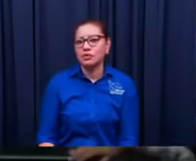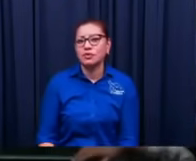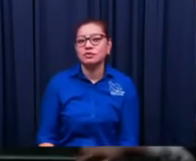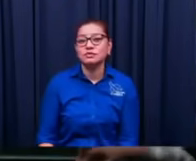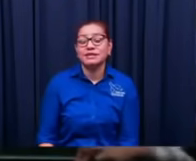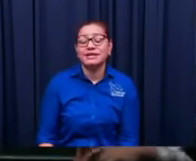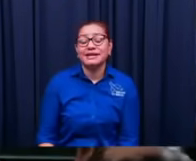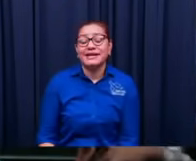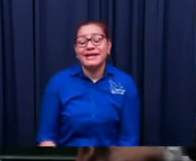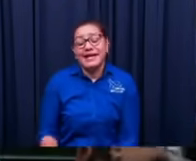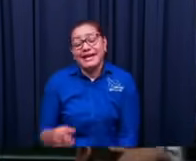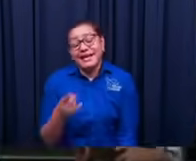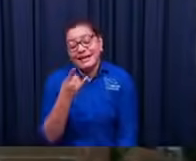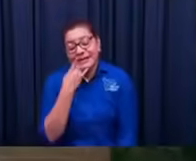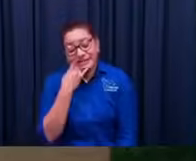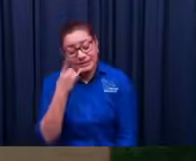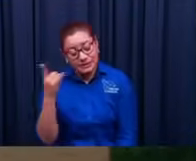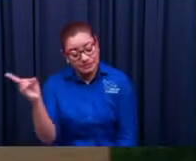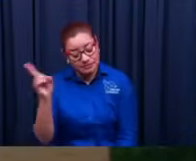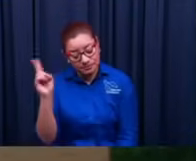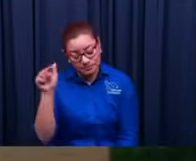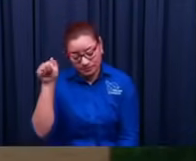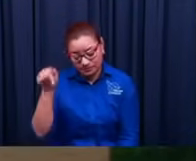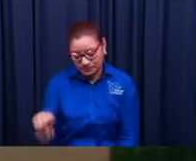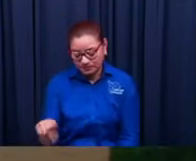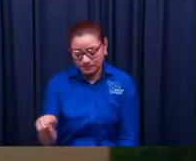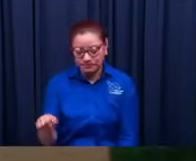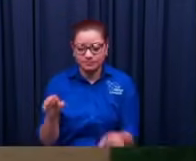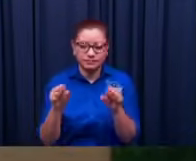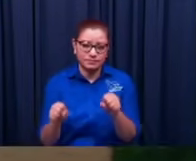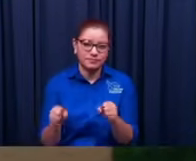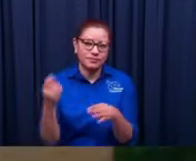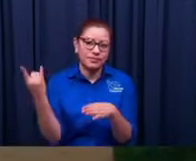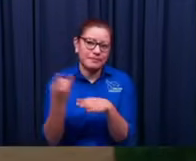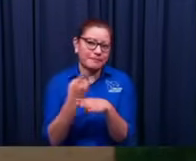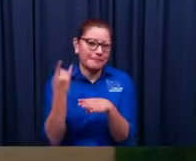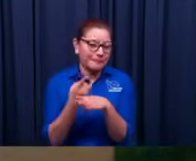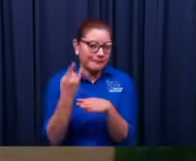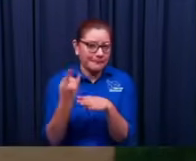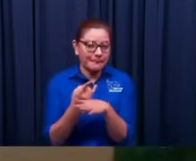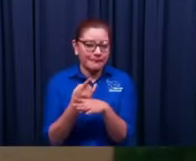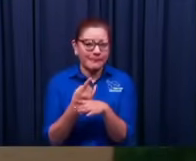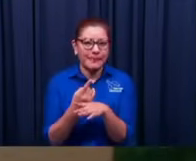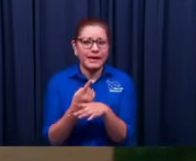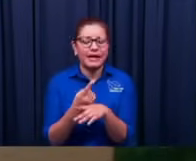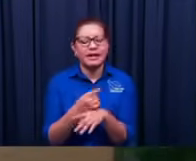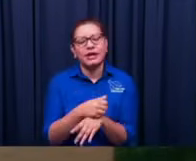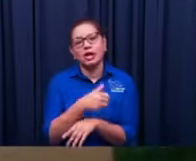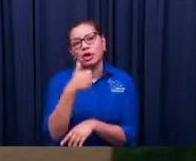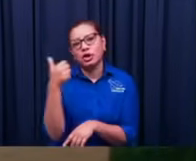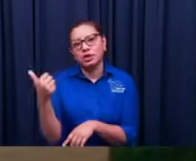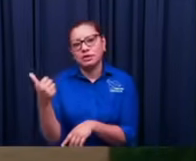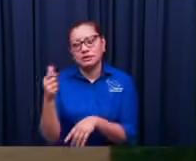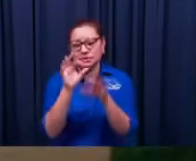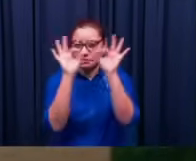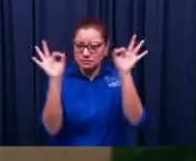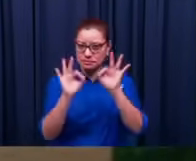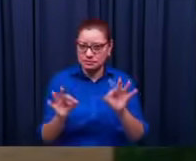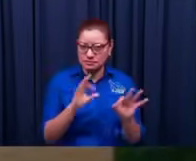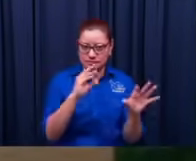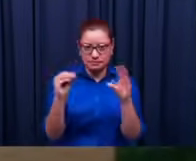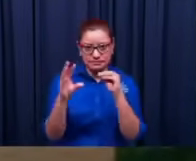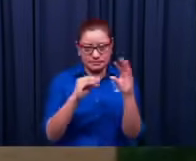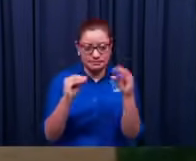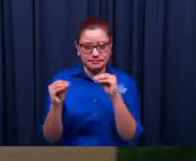inclusivo. Shh, tranquilo, eso no es para acá. Si está aquí conmigo, ¿eh? Va. Ok, sigamos leyendo porque el versículo